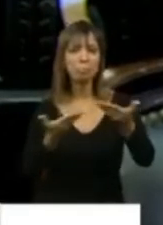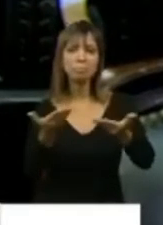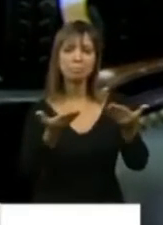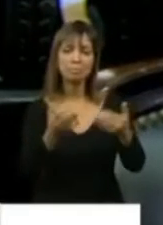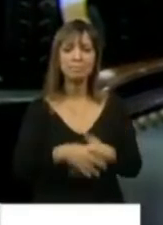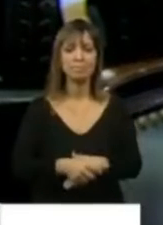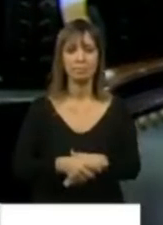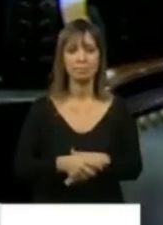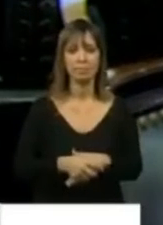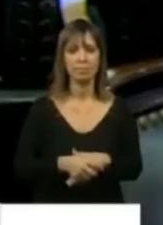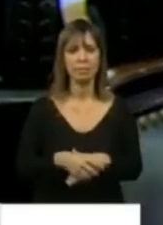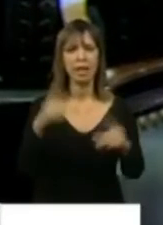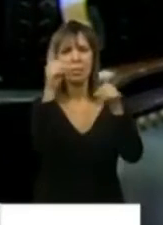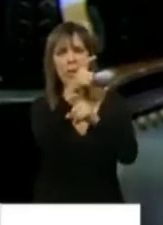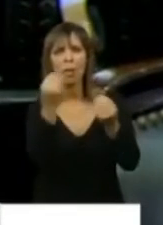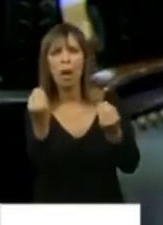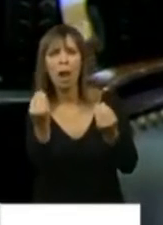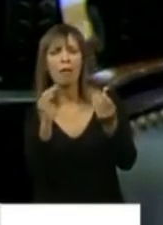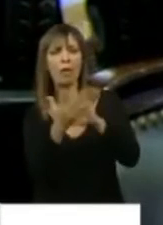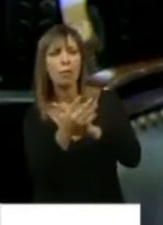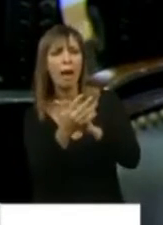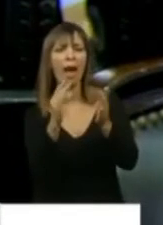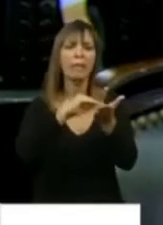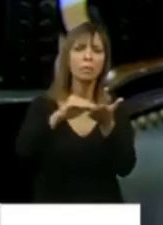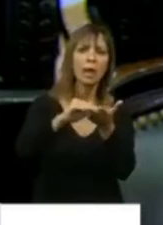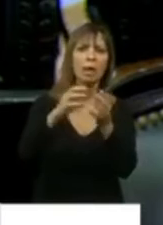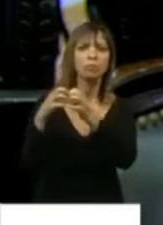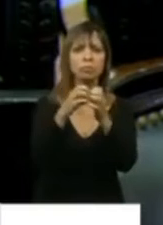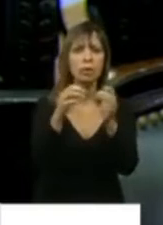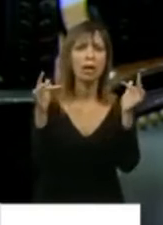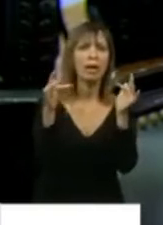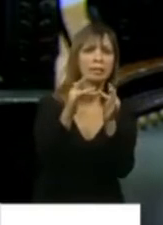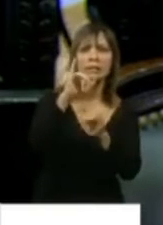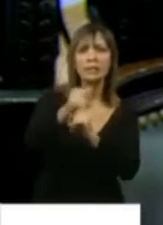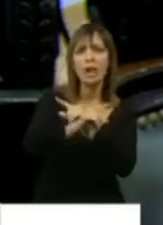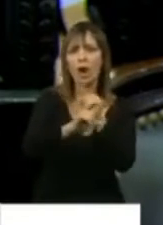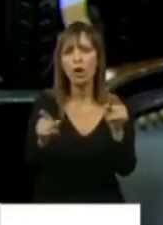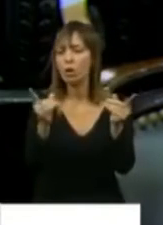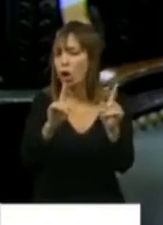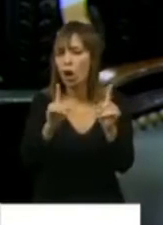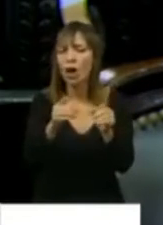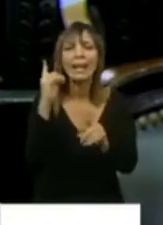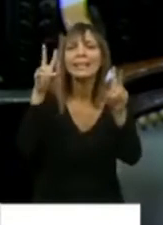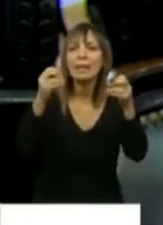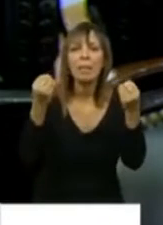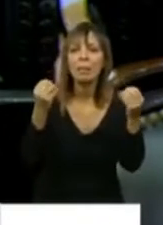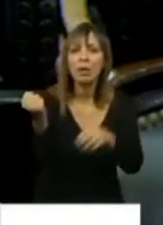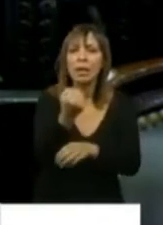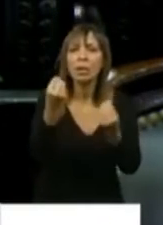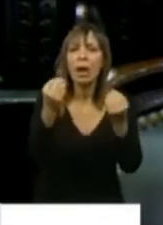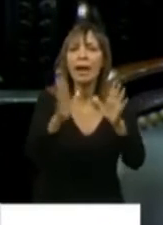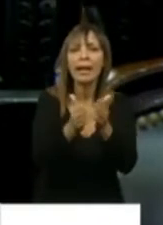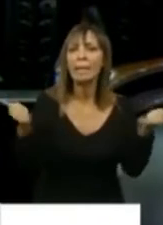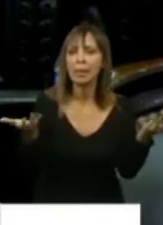el dilema nunca fue de sesionar de manera remota o de manera presencial sino sesiones rápido los tiempos parlamentarios todos sabemos